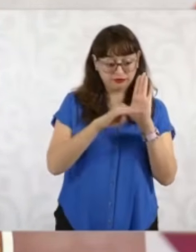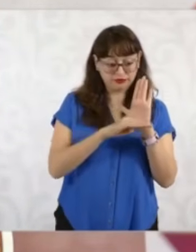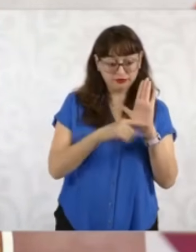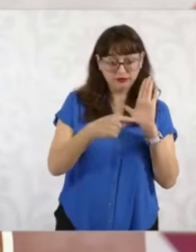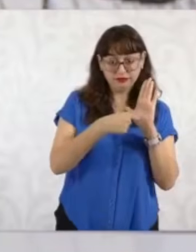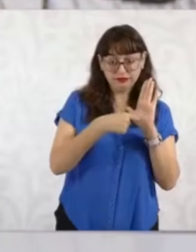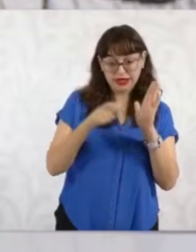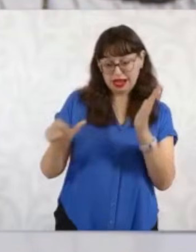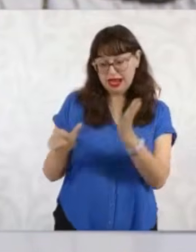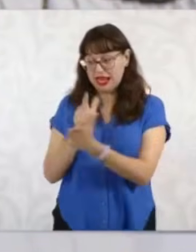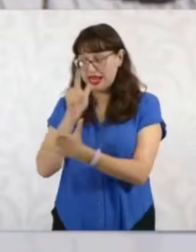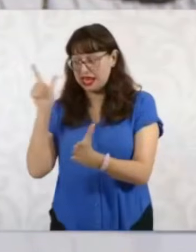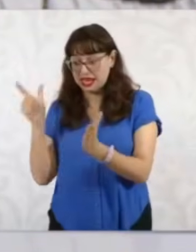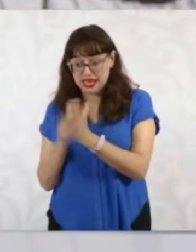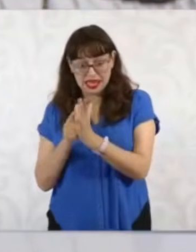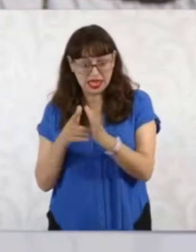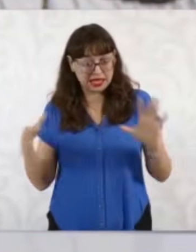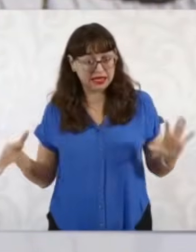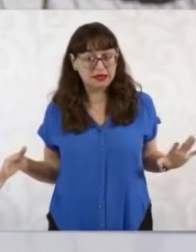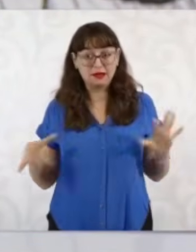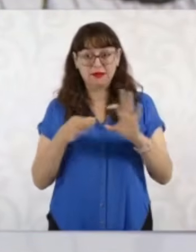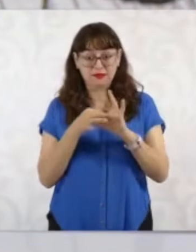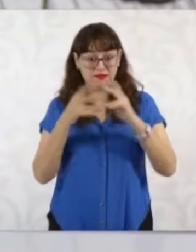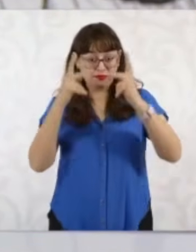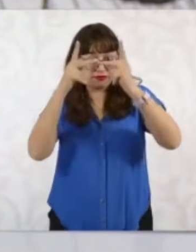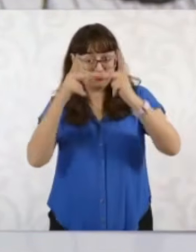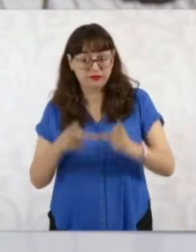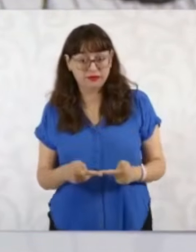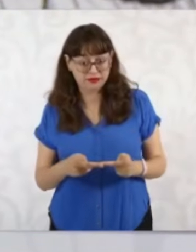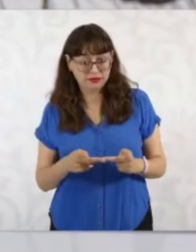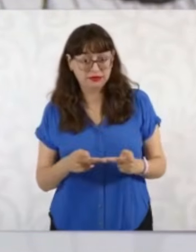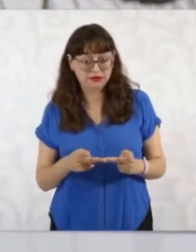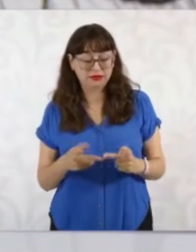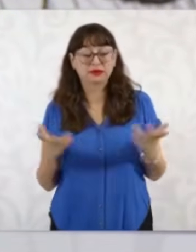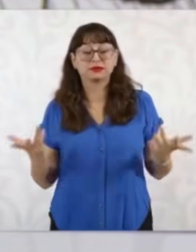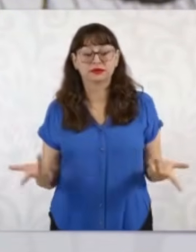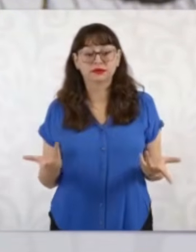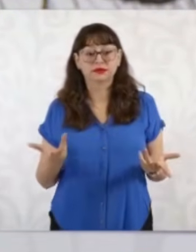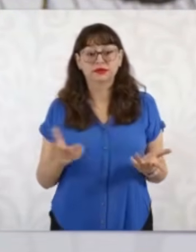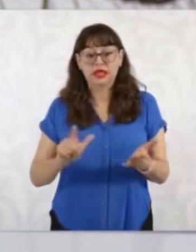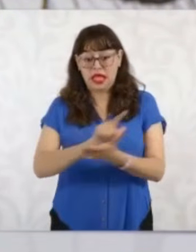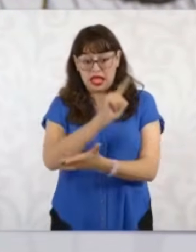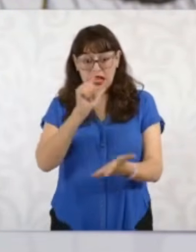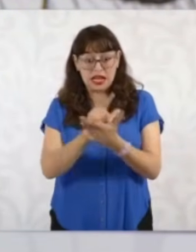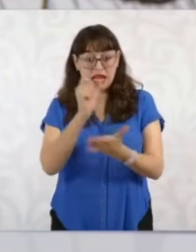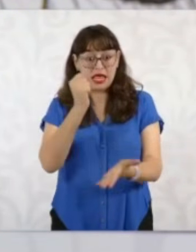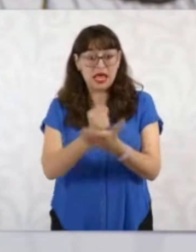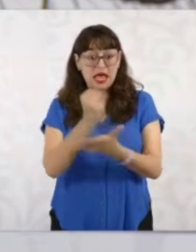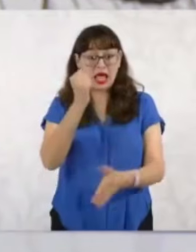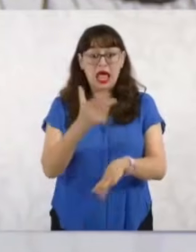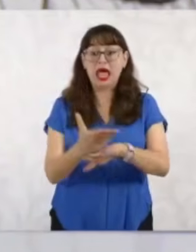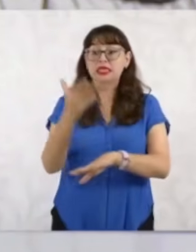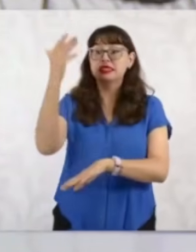Eso tiene que quedar muy claro. La ley que se aprobó fue con el acuerdo de la